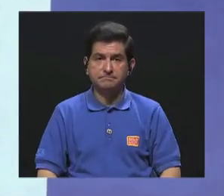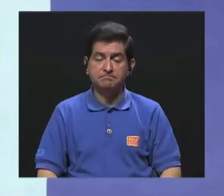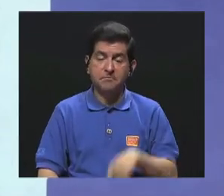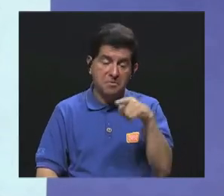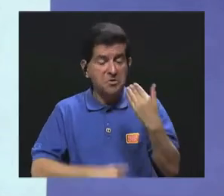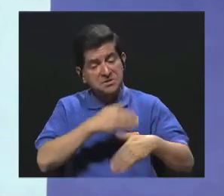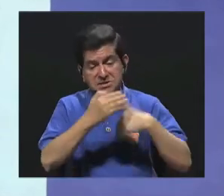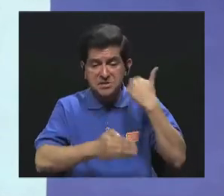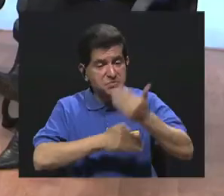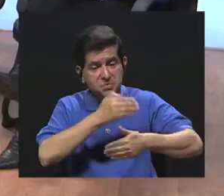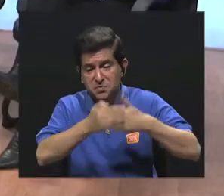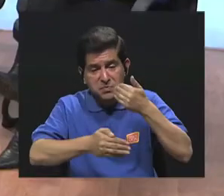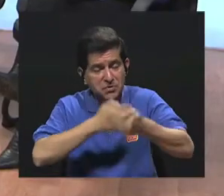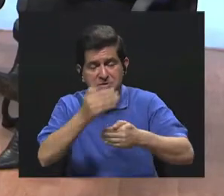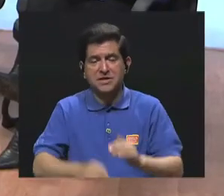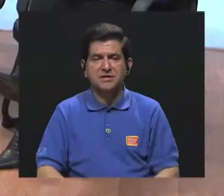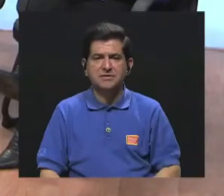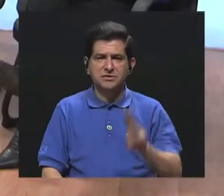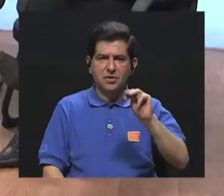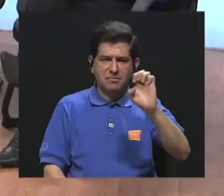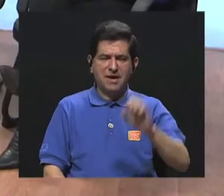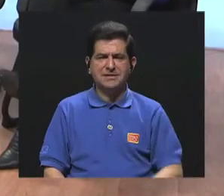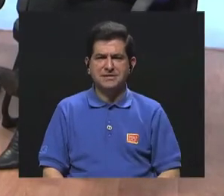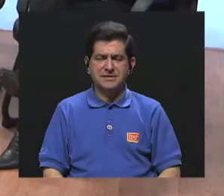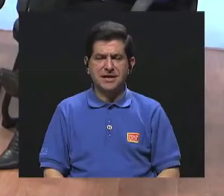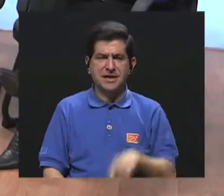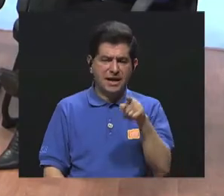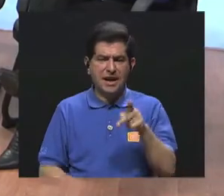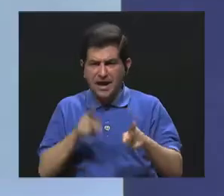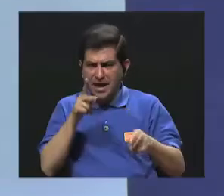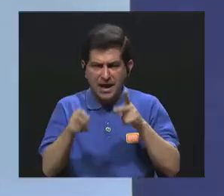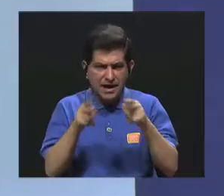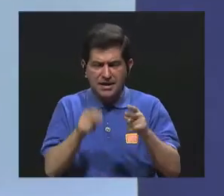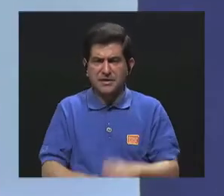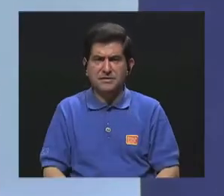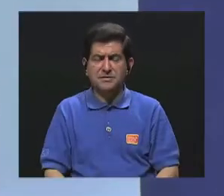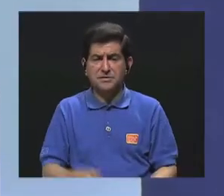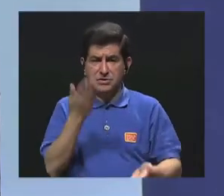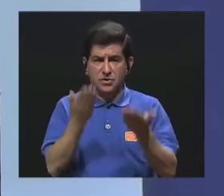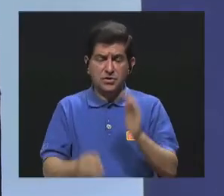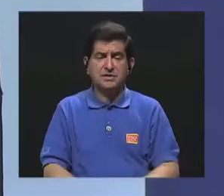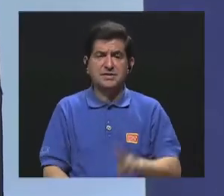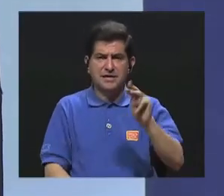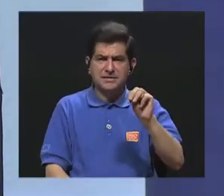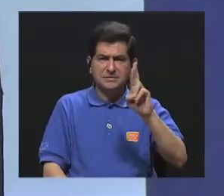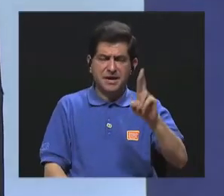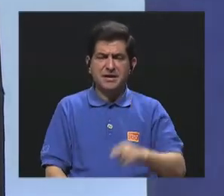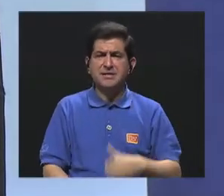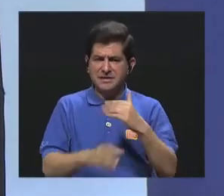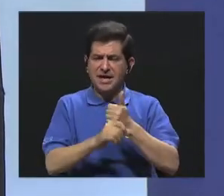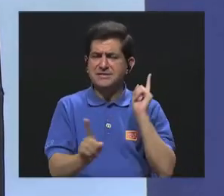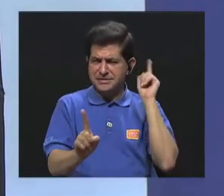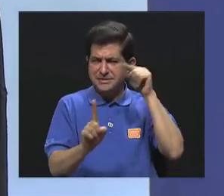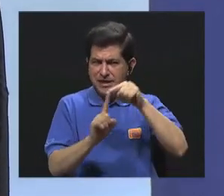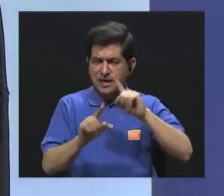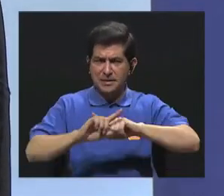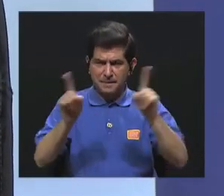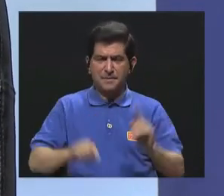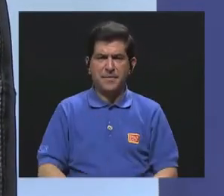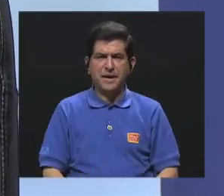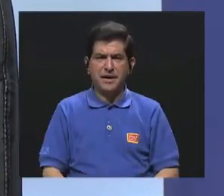fue un proceso. Marcela, durante la edición del programa, no sé si fue adrede de parte de Melissa Rivera o no, pero durante la edición